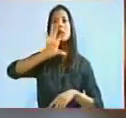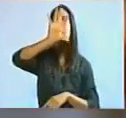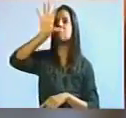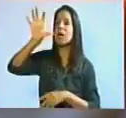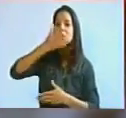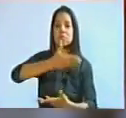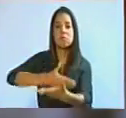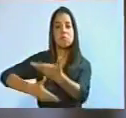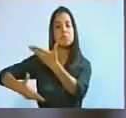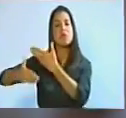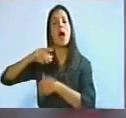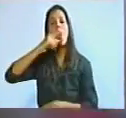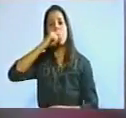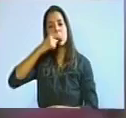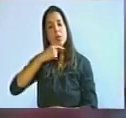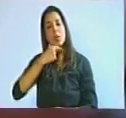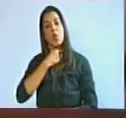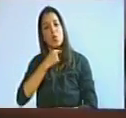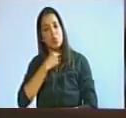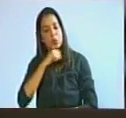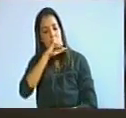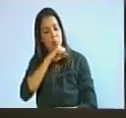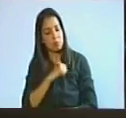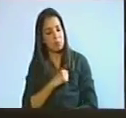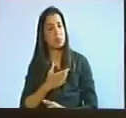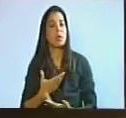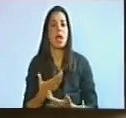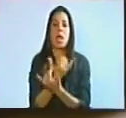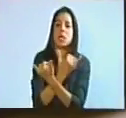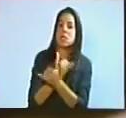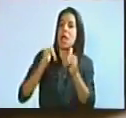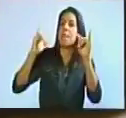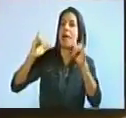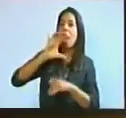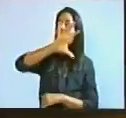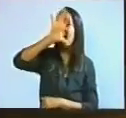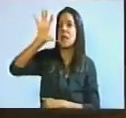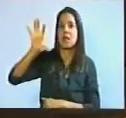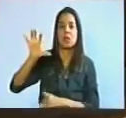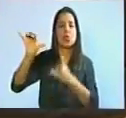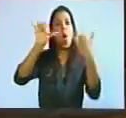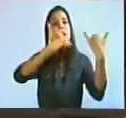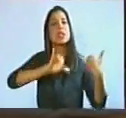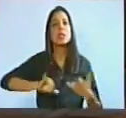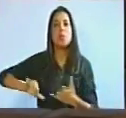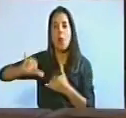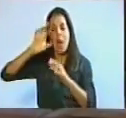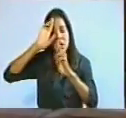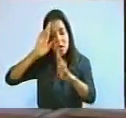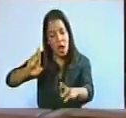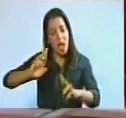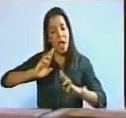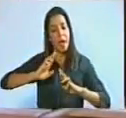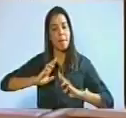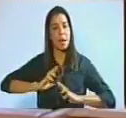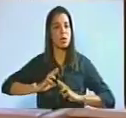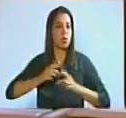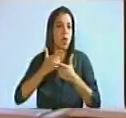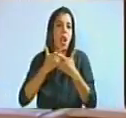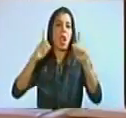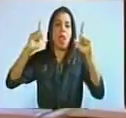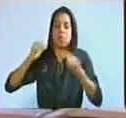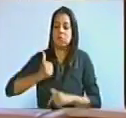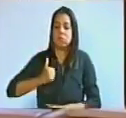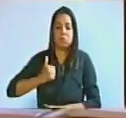mundo, fundadas en los principios de independencia, igualdad entre los estados, libre determinación y